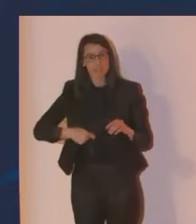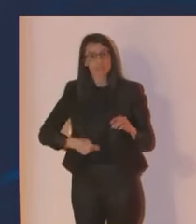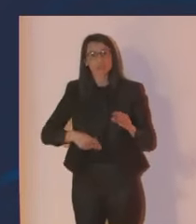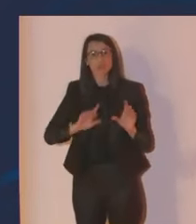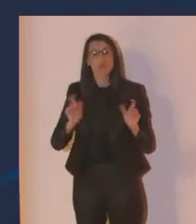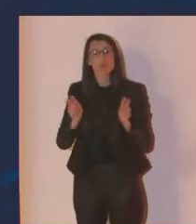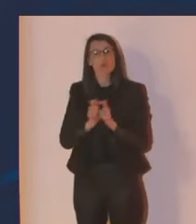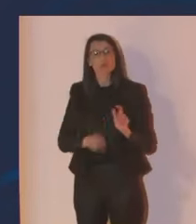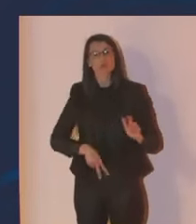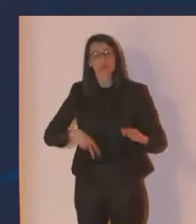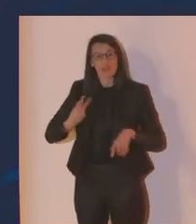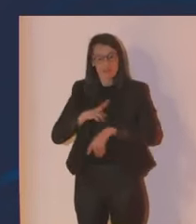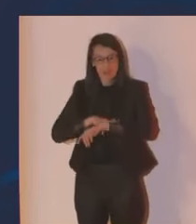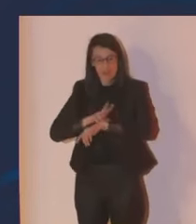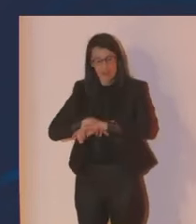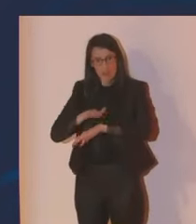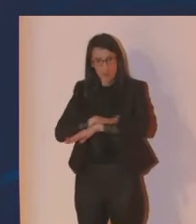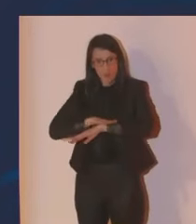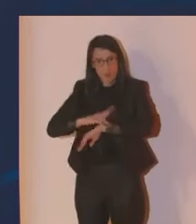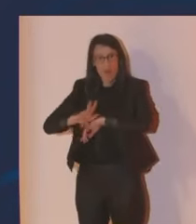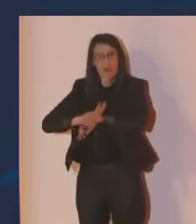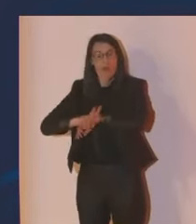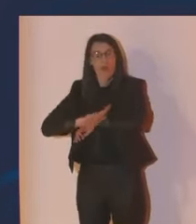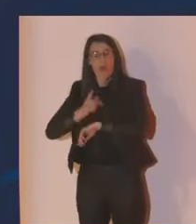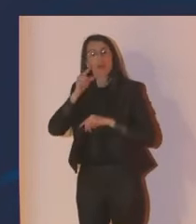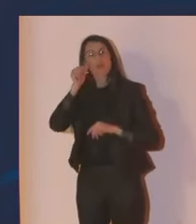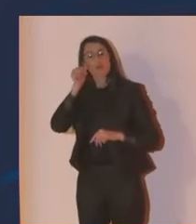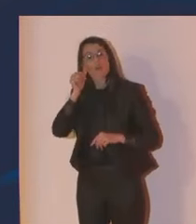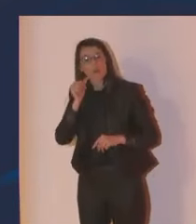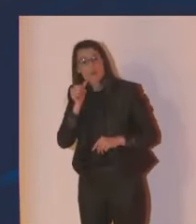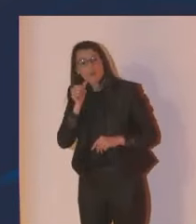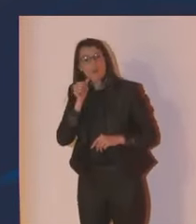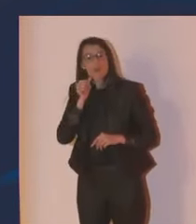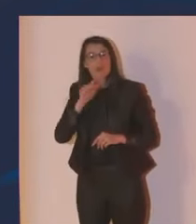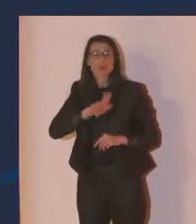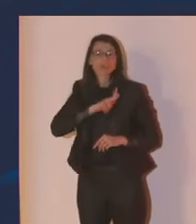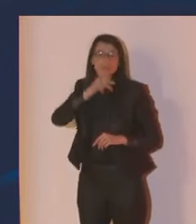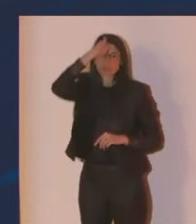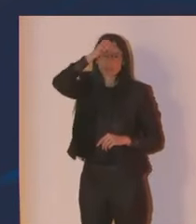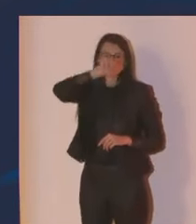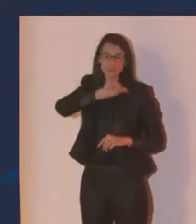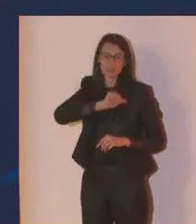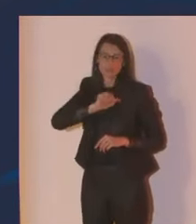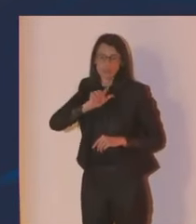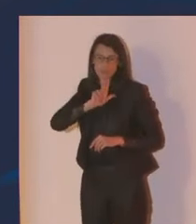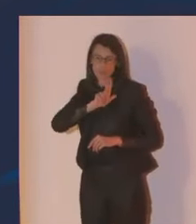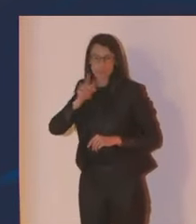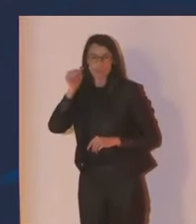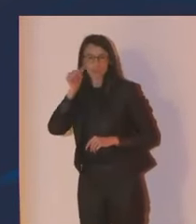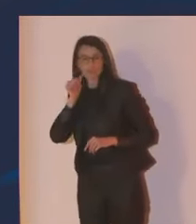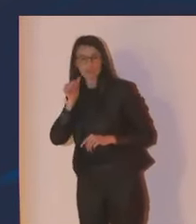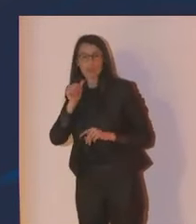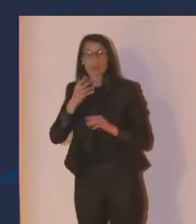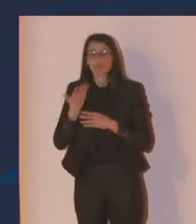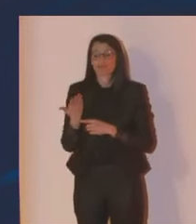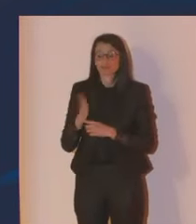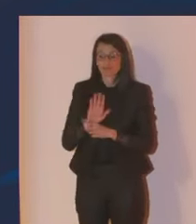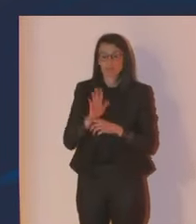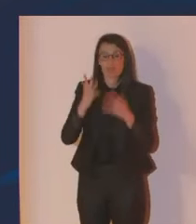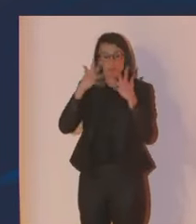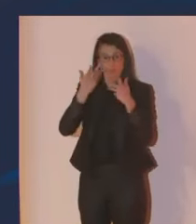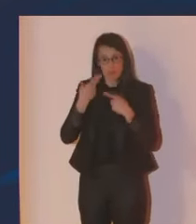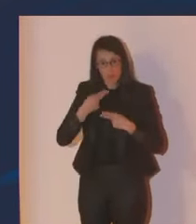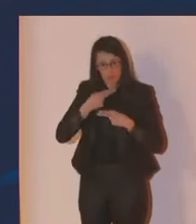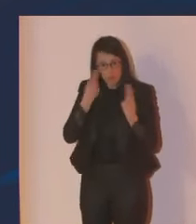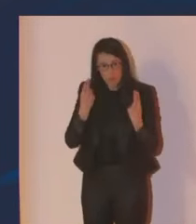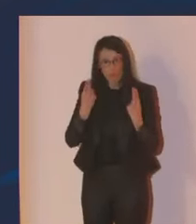Principado, delegada del Gobierno, alcalde de Oviedo, distinguidas señoras y señores representantes de las administraciones públicas, de